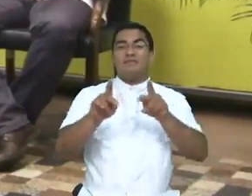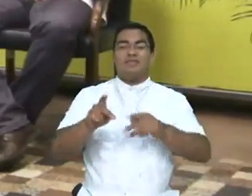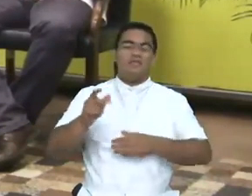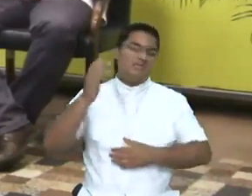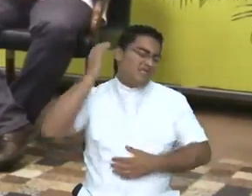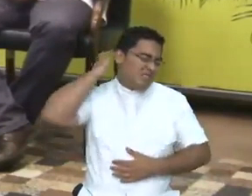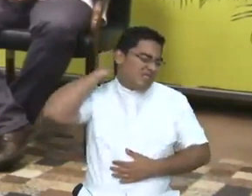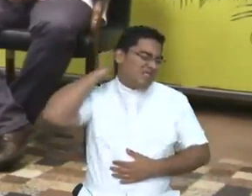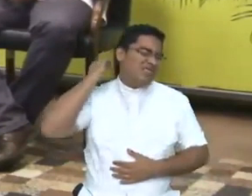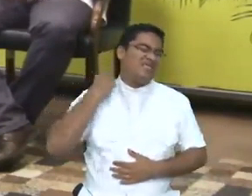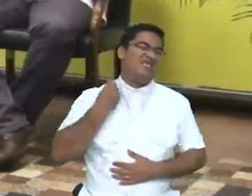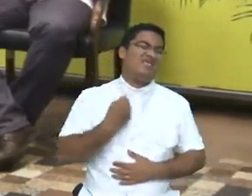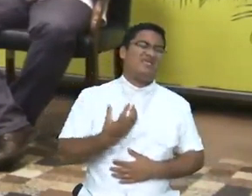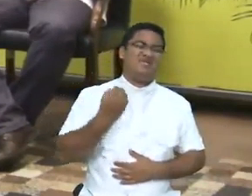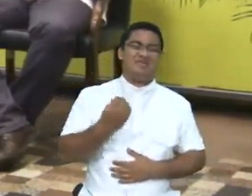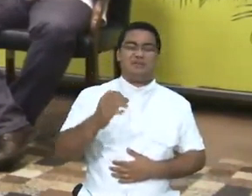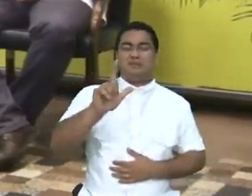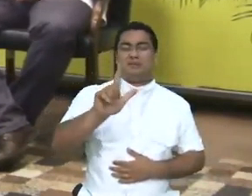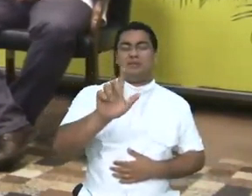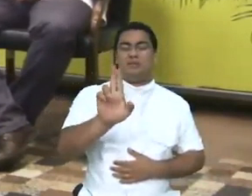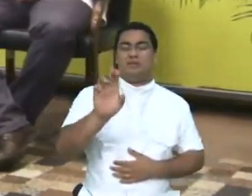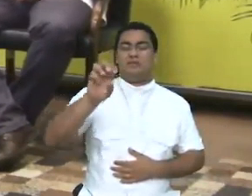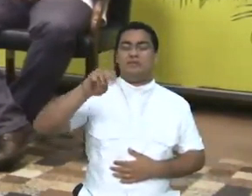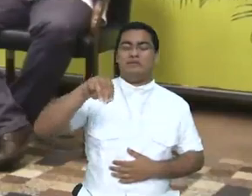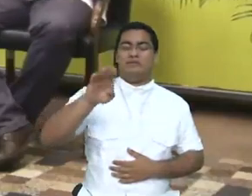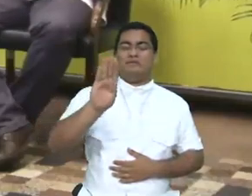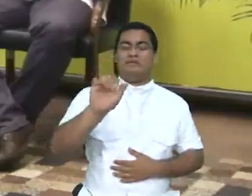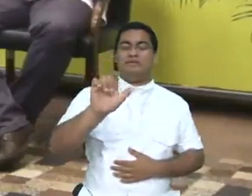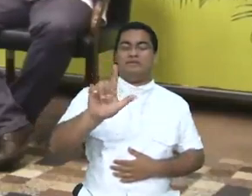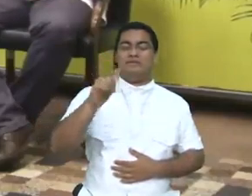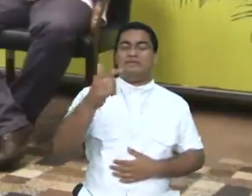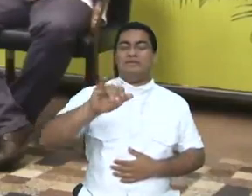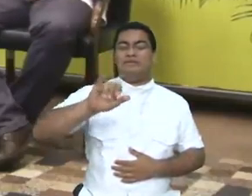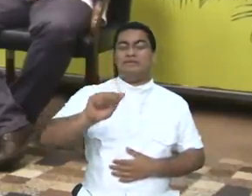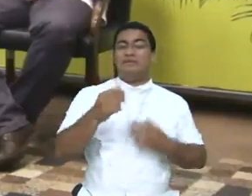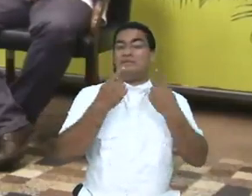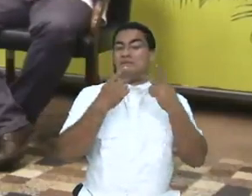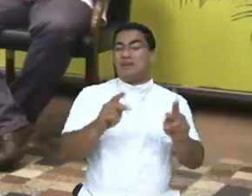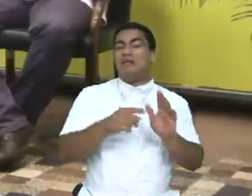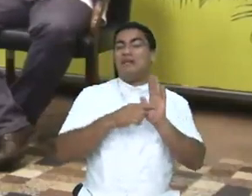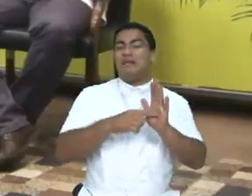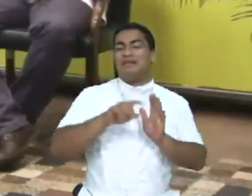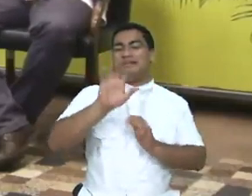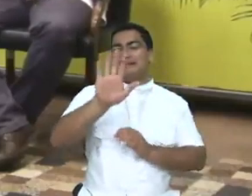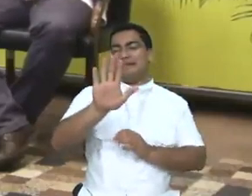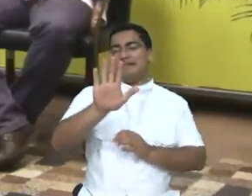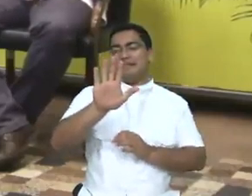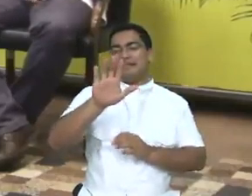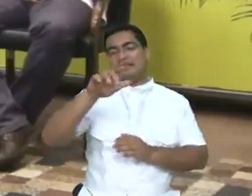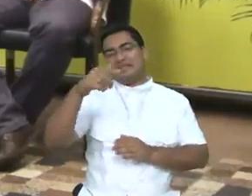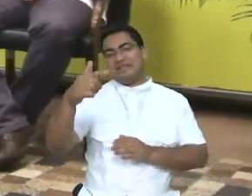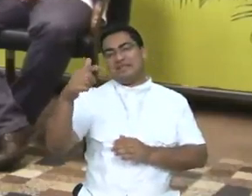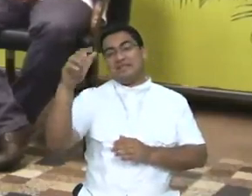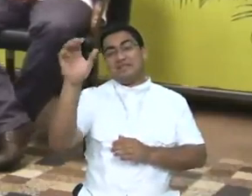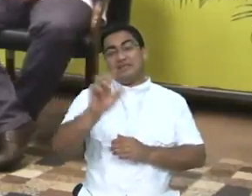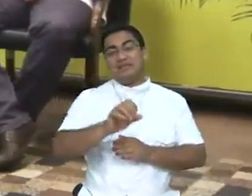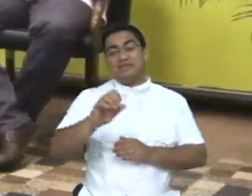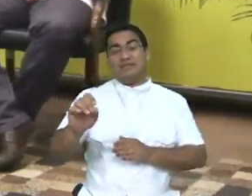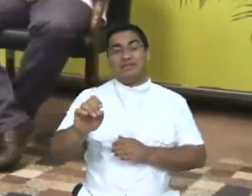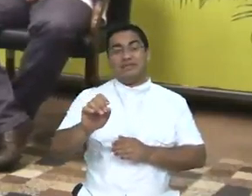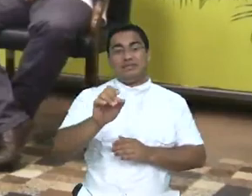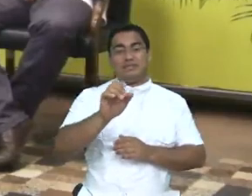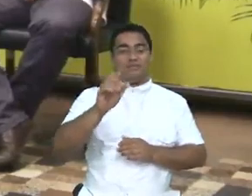o lumbar. Pero aproximadamente un 5 a 7% terminan en revisión quirúrgica. O sea que